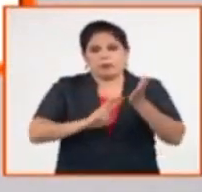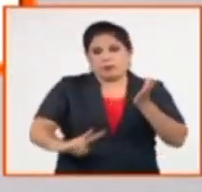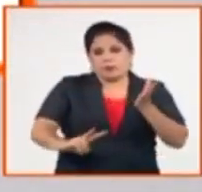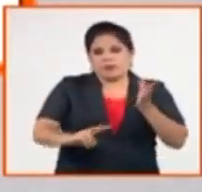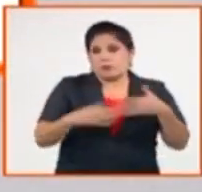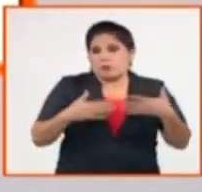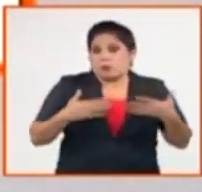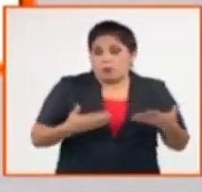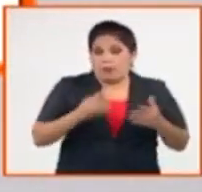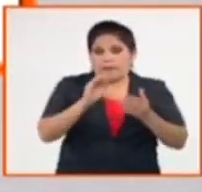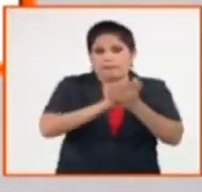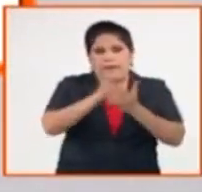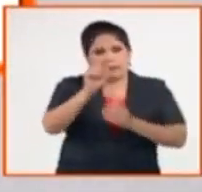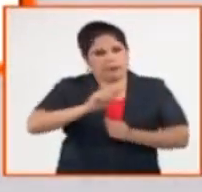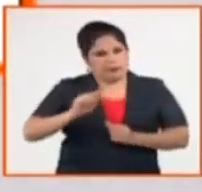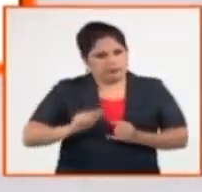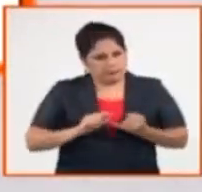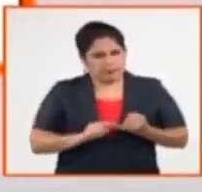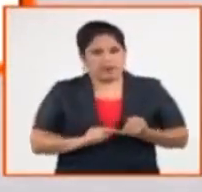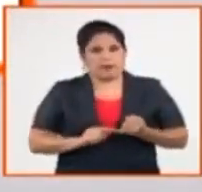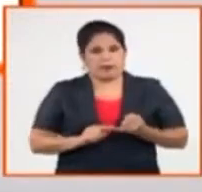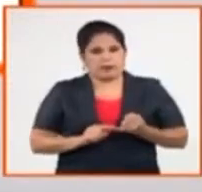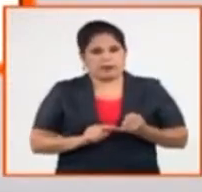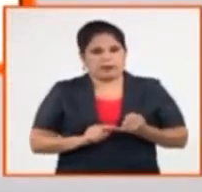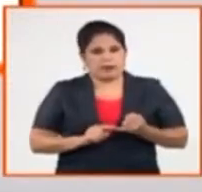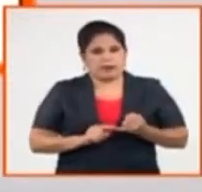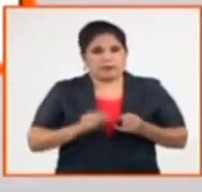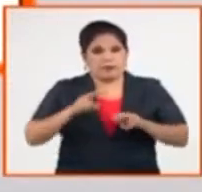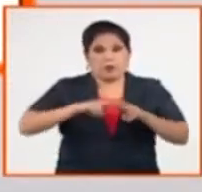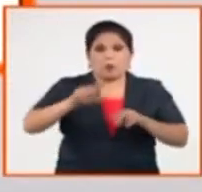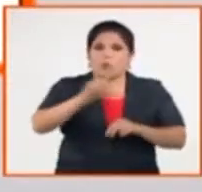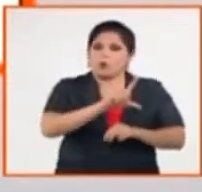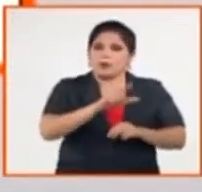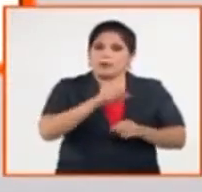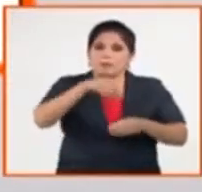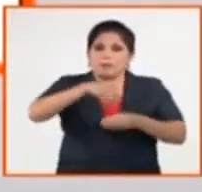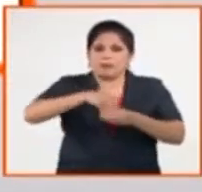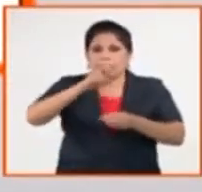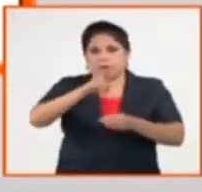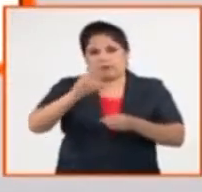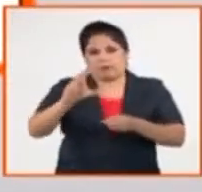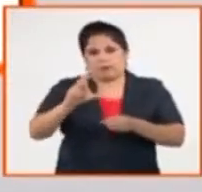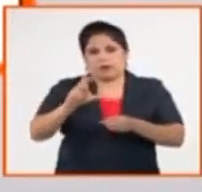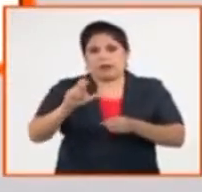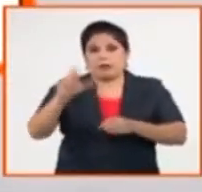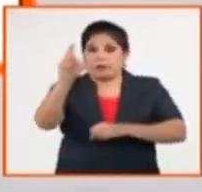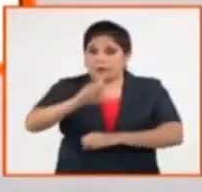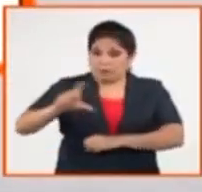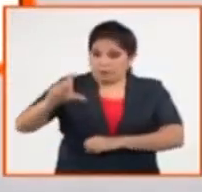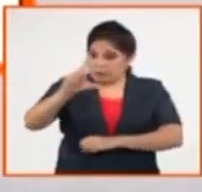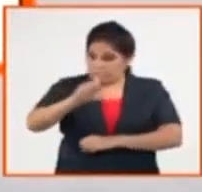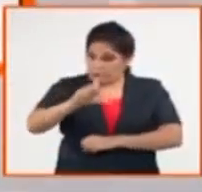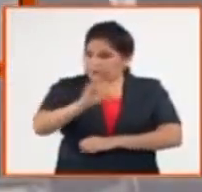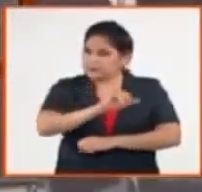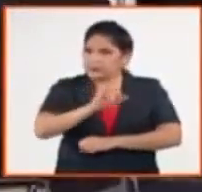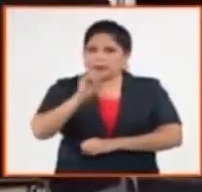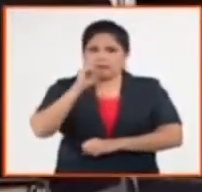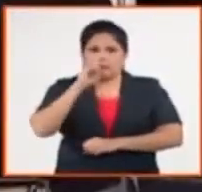de Mayabeque hasta Holguín, incluyendo Villa Clara, Camagüey